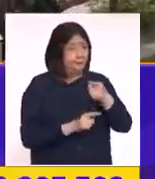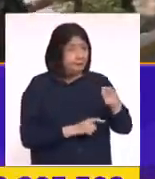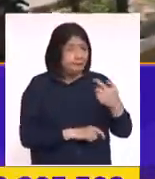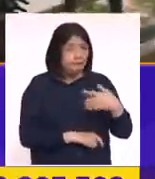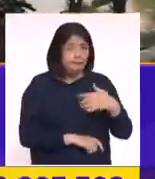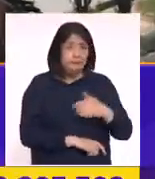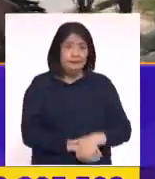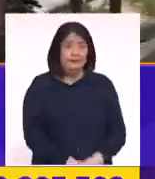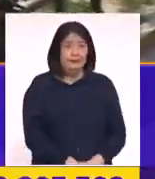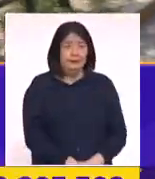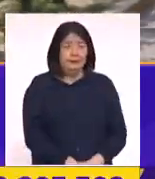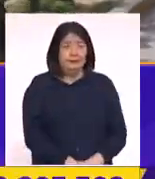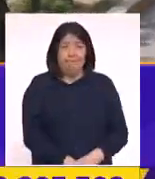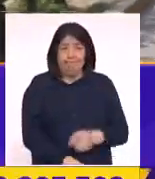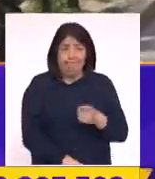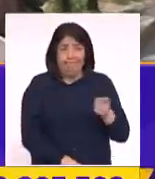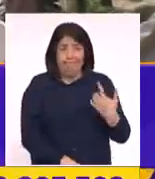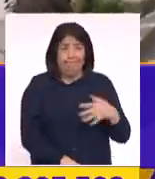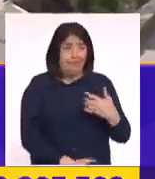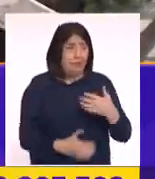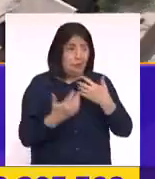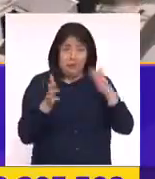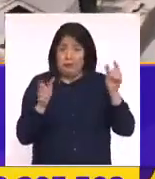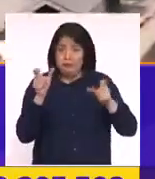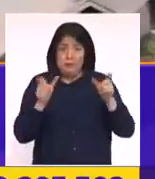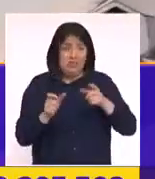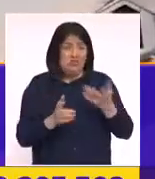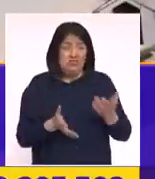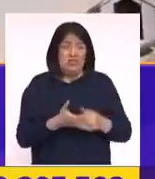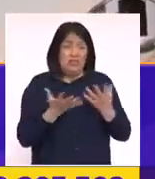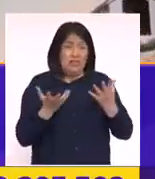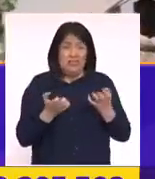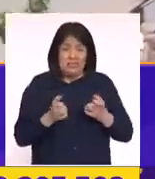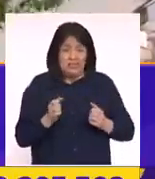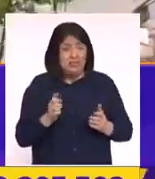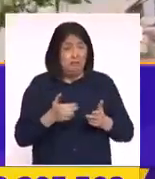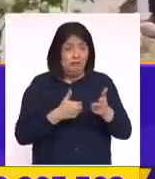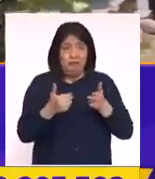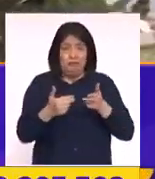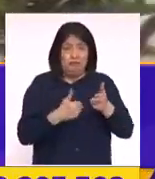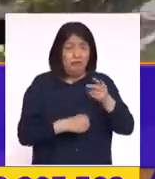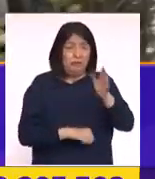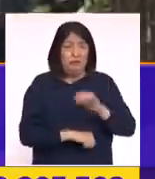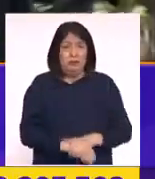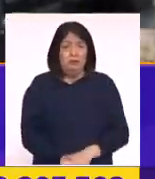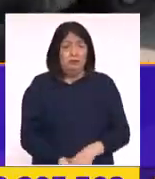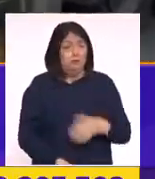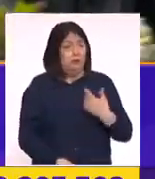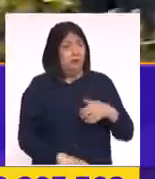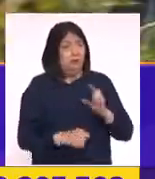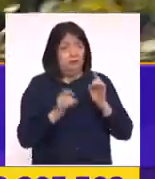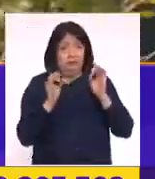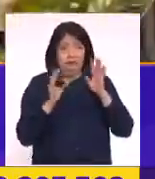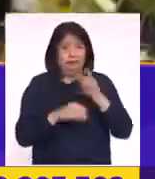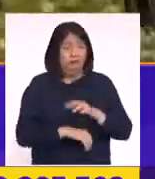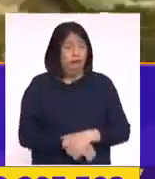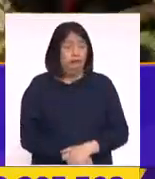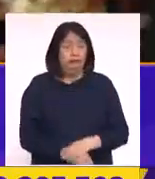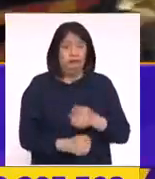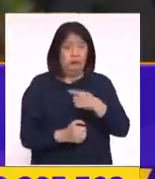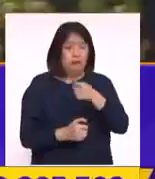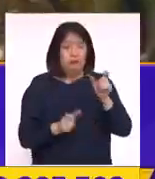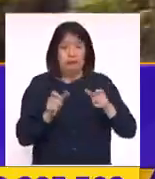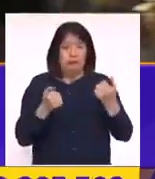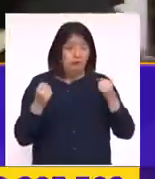está derivando en ataques a cualquier ciudadano que intente transitar por esta vía. Un hecho